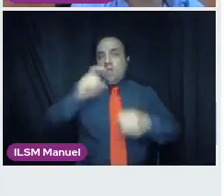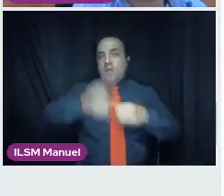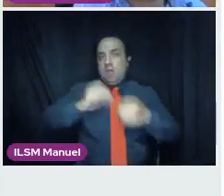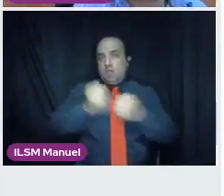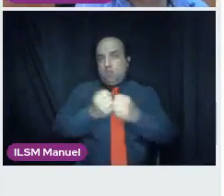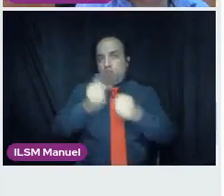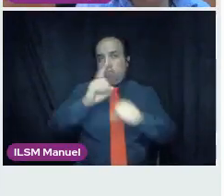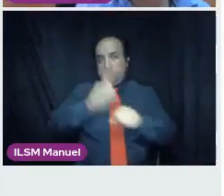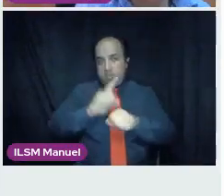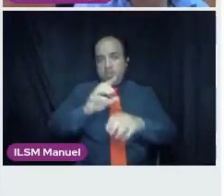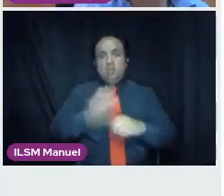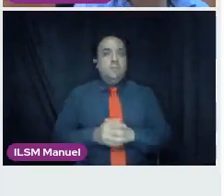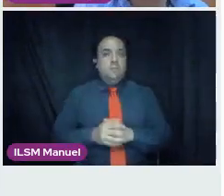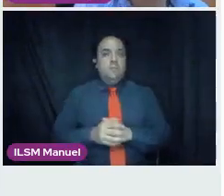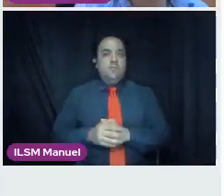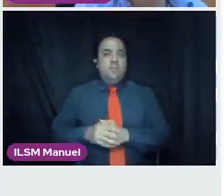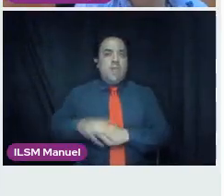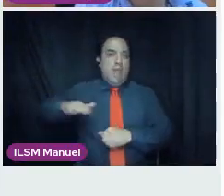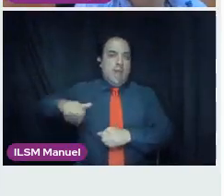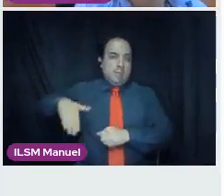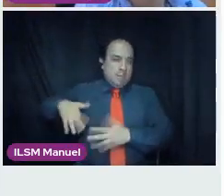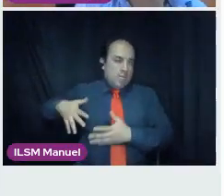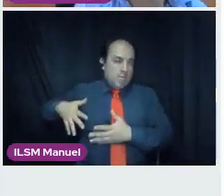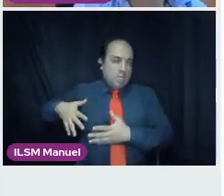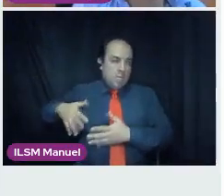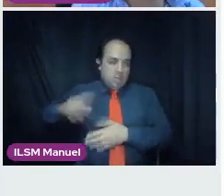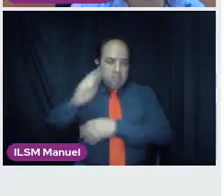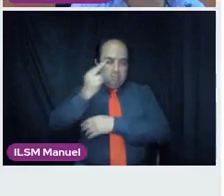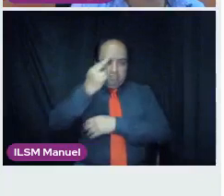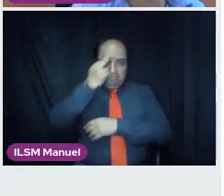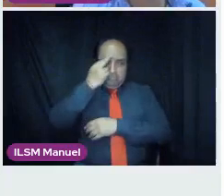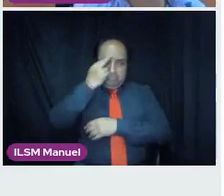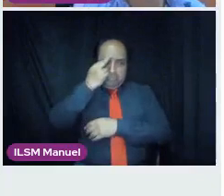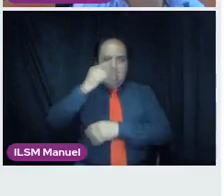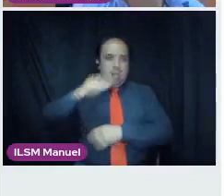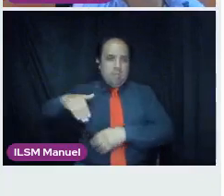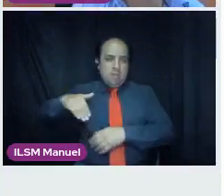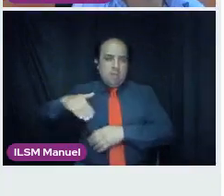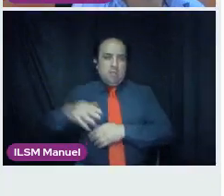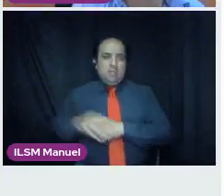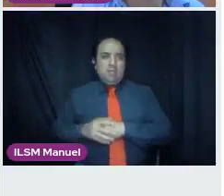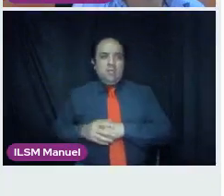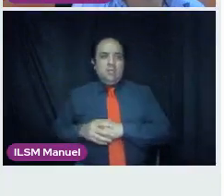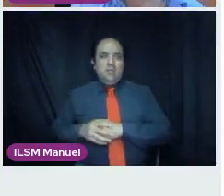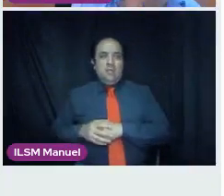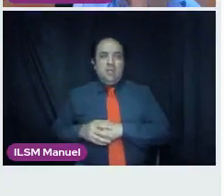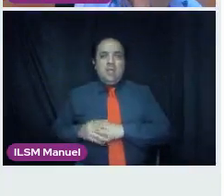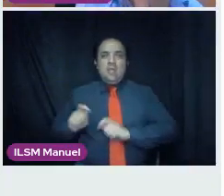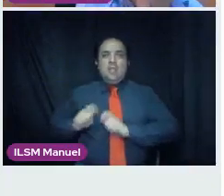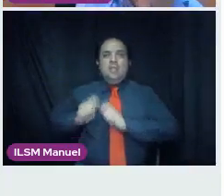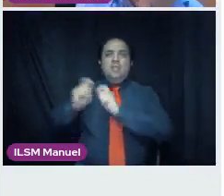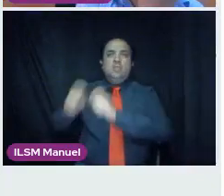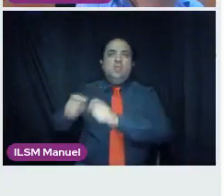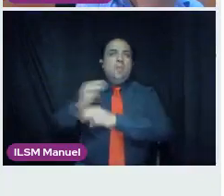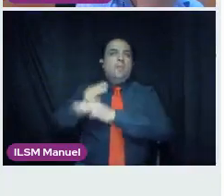Yo recuerdo que hasta hace poco, bueno, es muy reciente que se instruyeron materias como